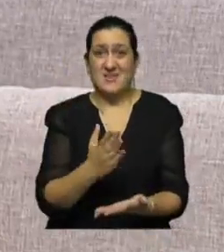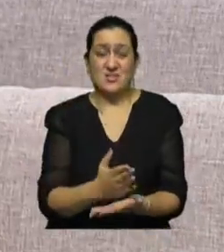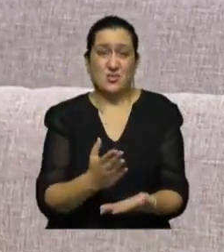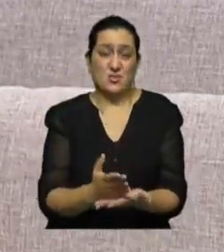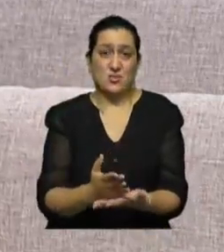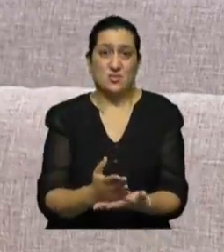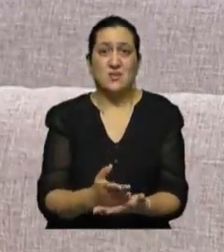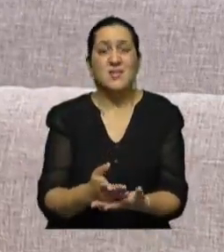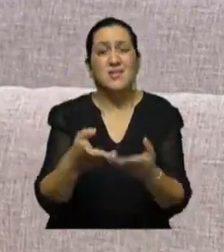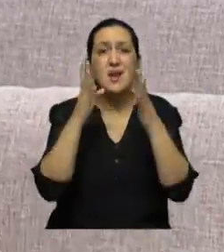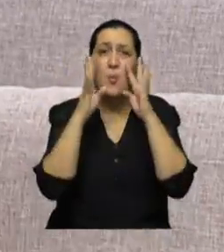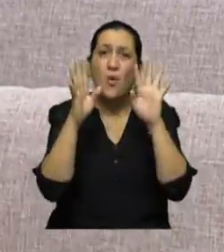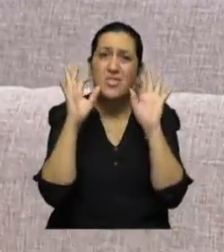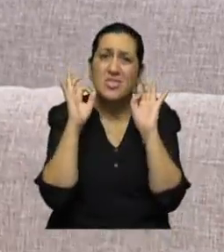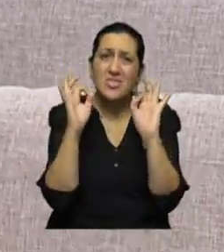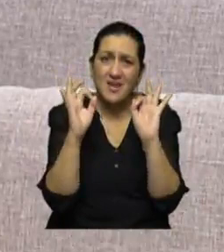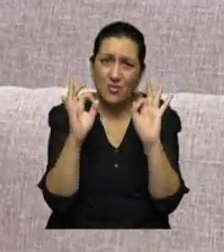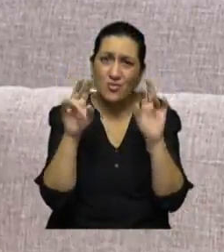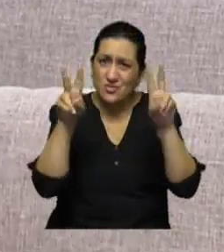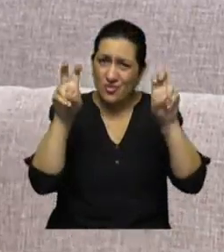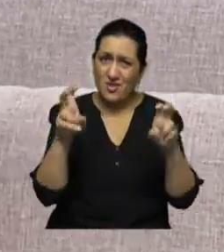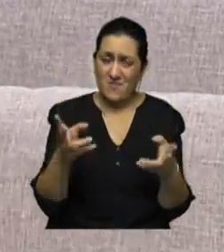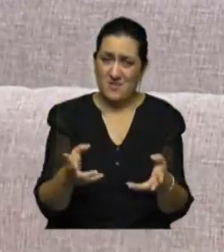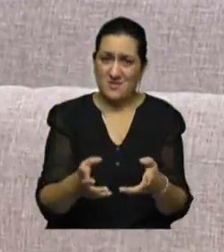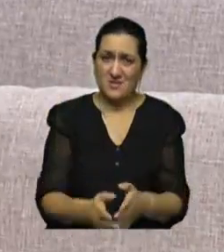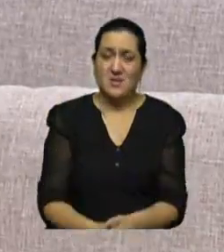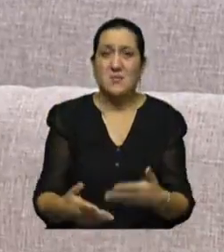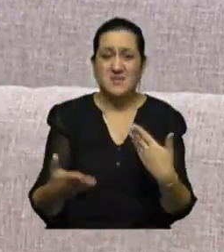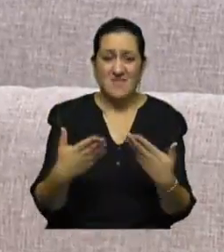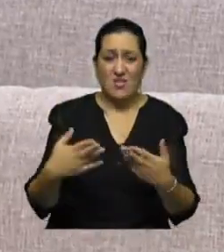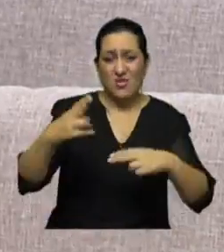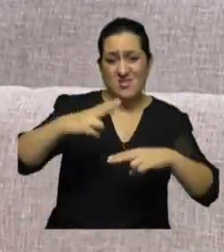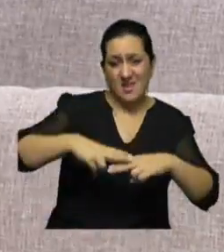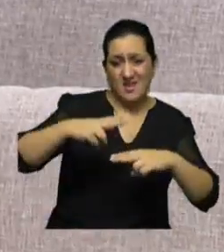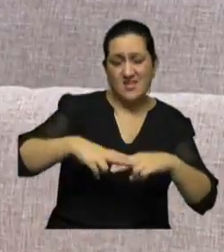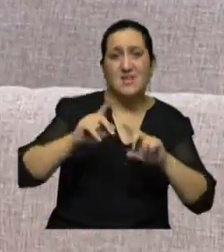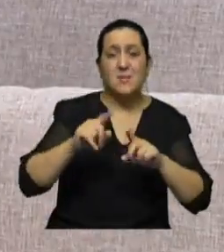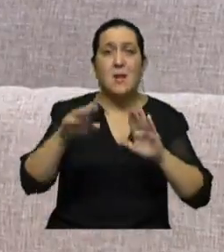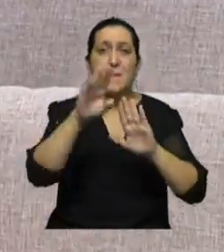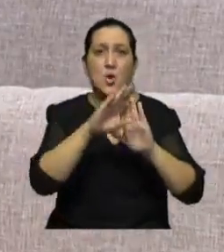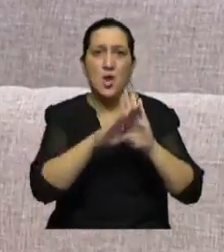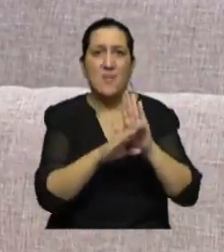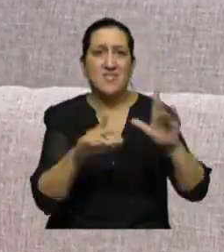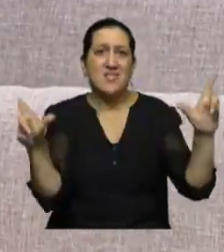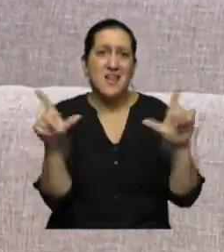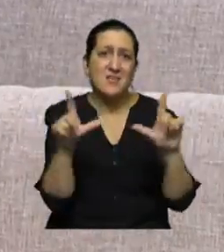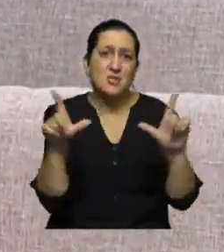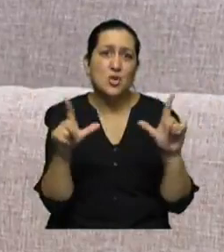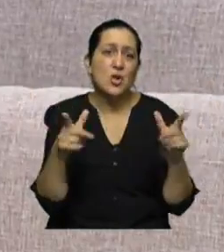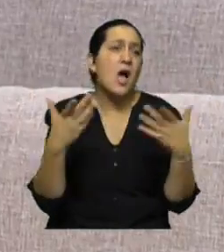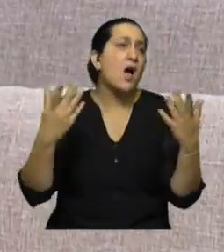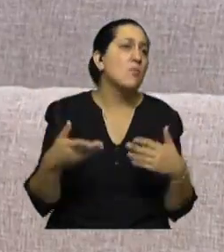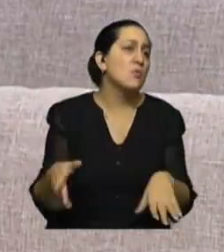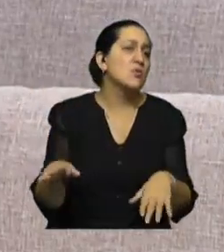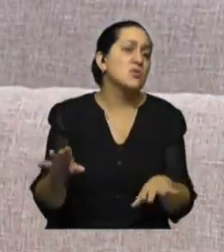que hay que tener un ojo muy enorme con estos temas que estamos hablando en redes y en programas de televisión con demasiada liviandad.